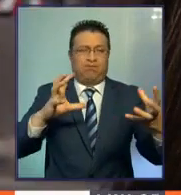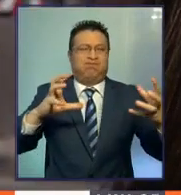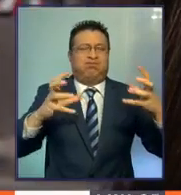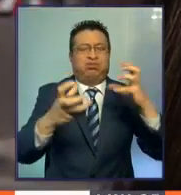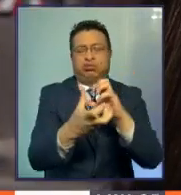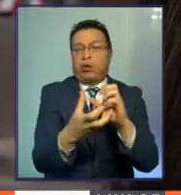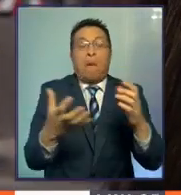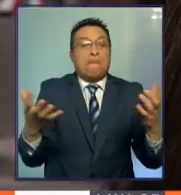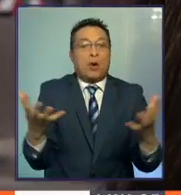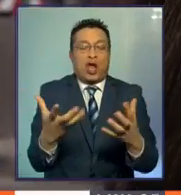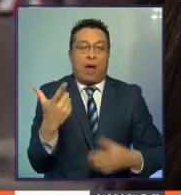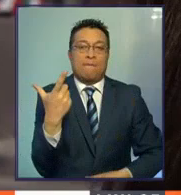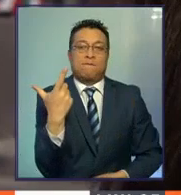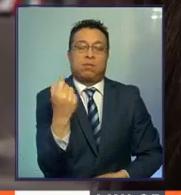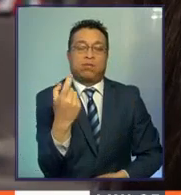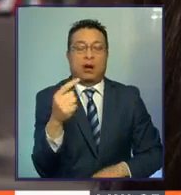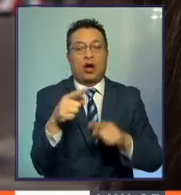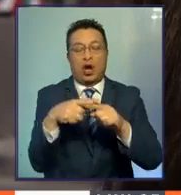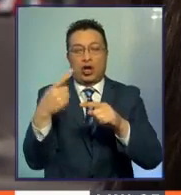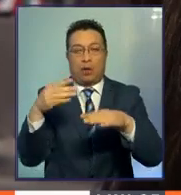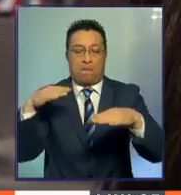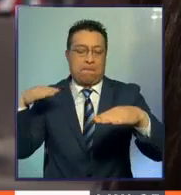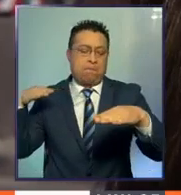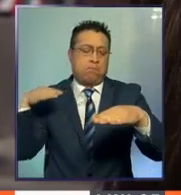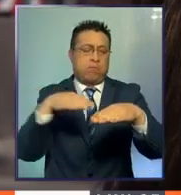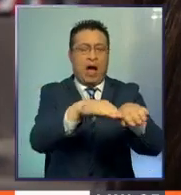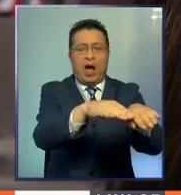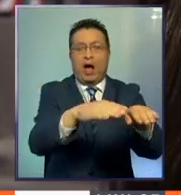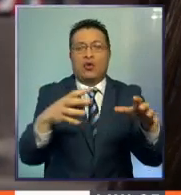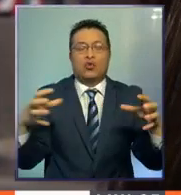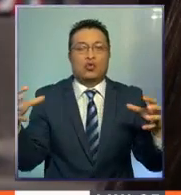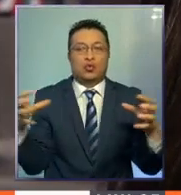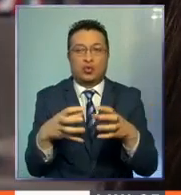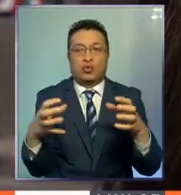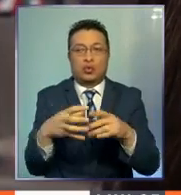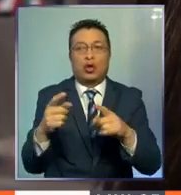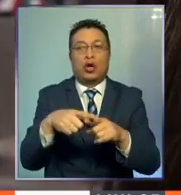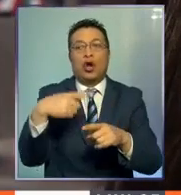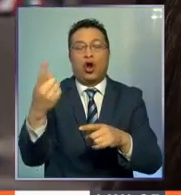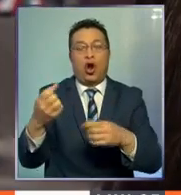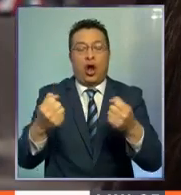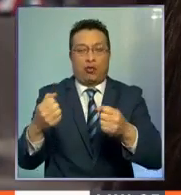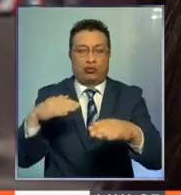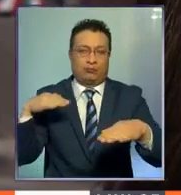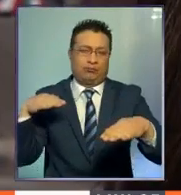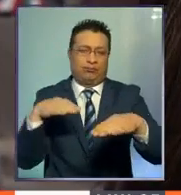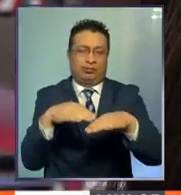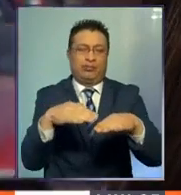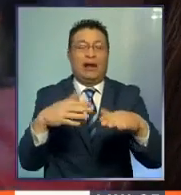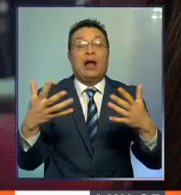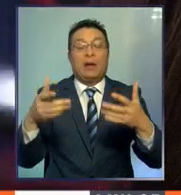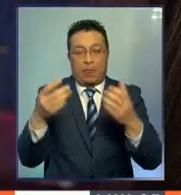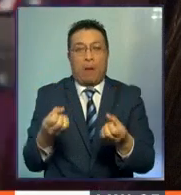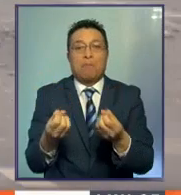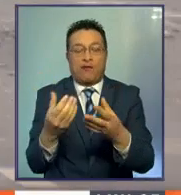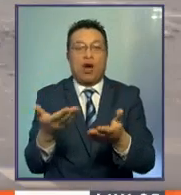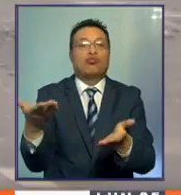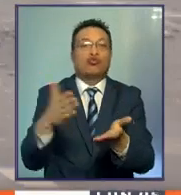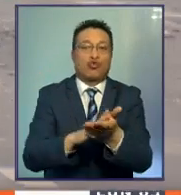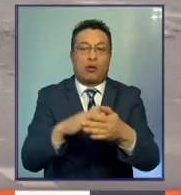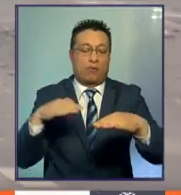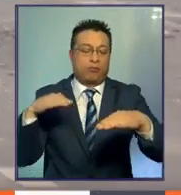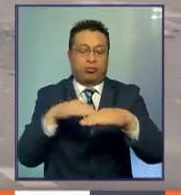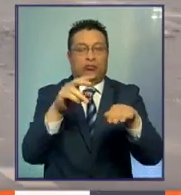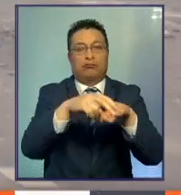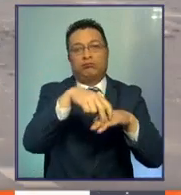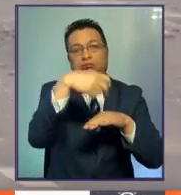esta velocidad, ¿no es cierto?, que proporcionaba este alto impacto, esta fuerza que llevaba, ¿no es cierto?, este Dodge Charger, y evidentemente provocó la muerte de esta persona que estaba